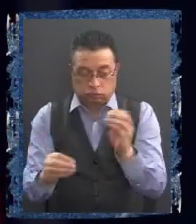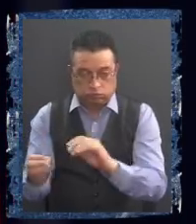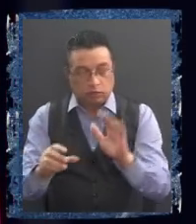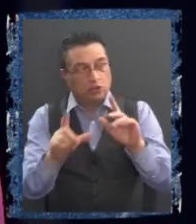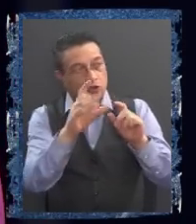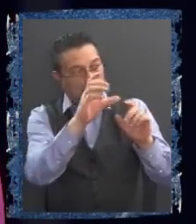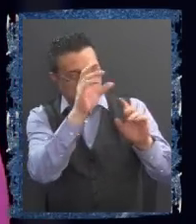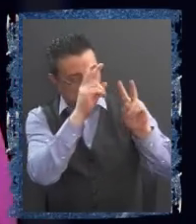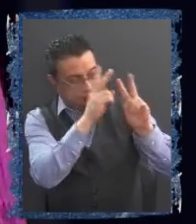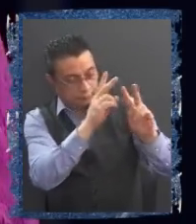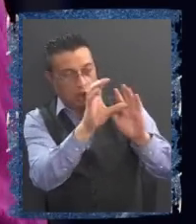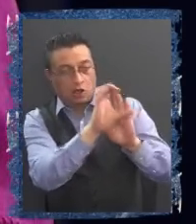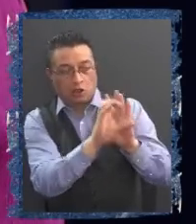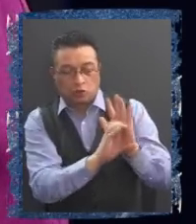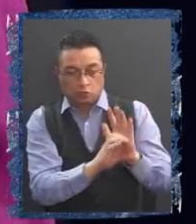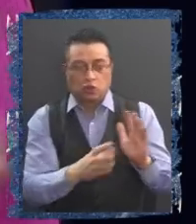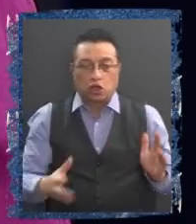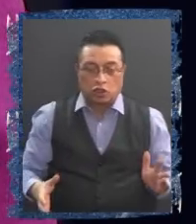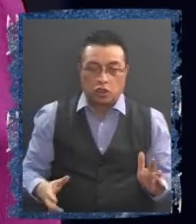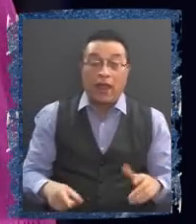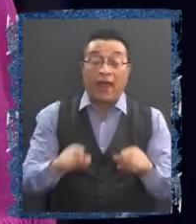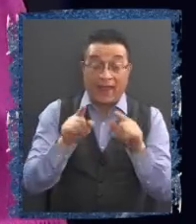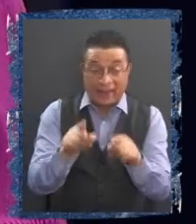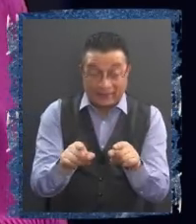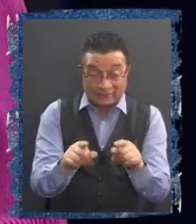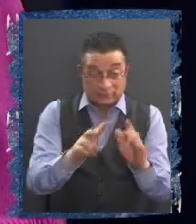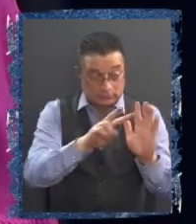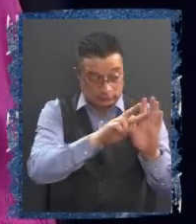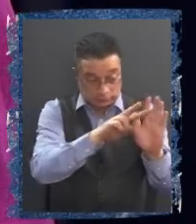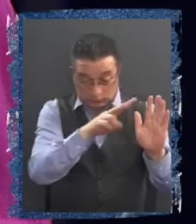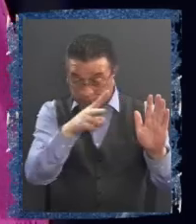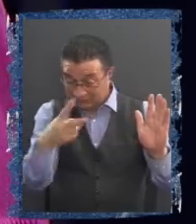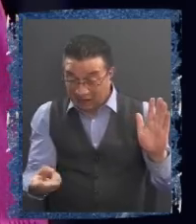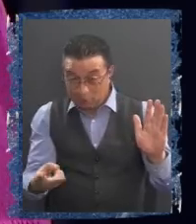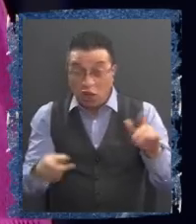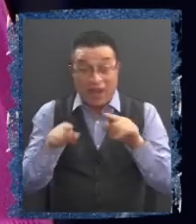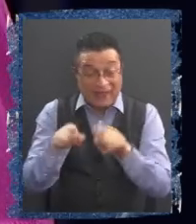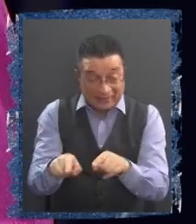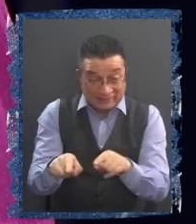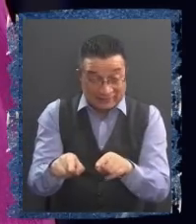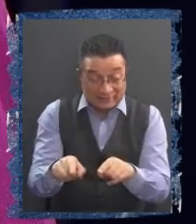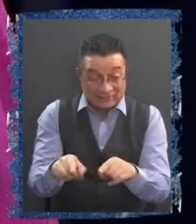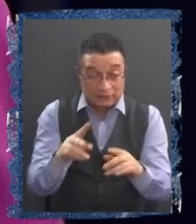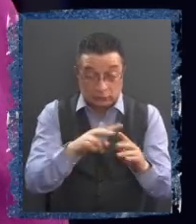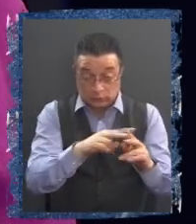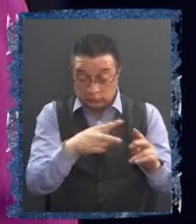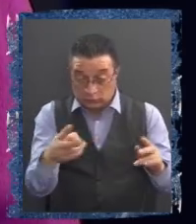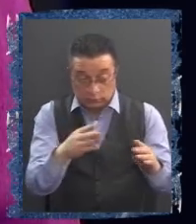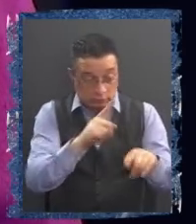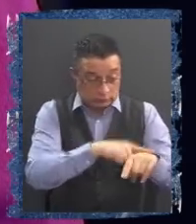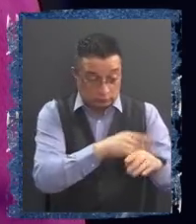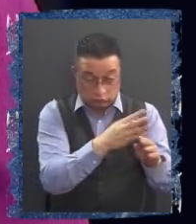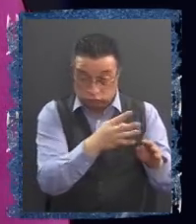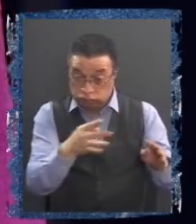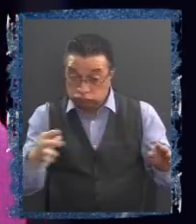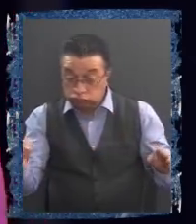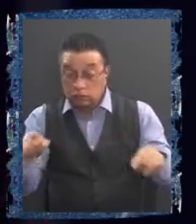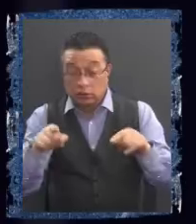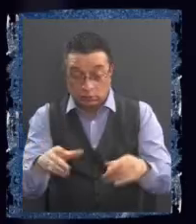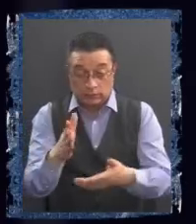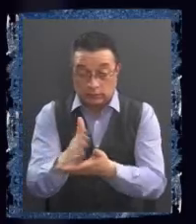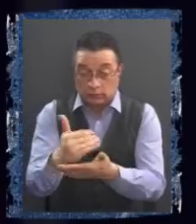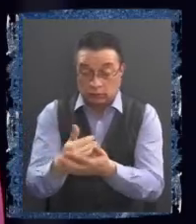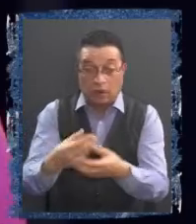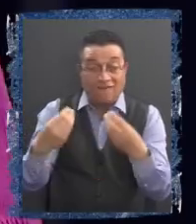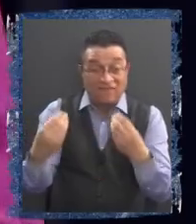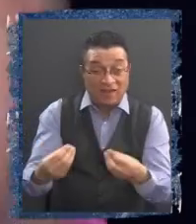Constitución dice. En ese intertanto, espero, ¿no es cierto?, que las buenas medidas que se hagan